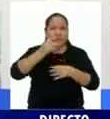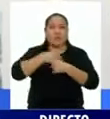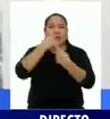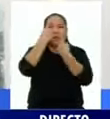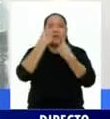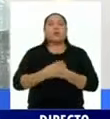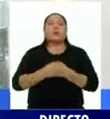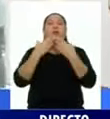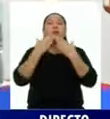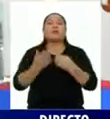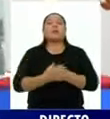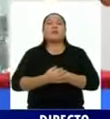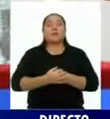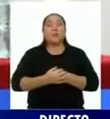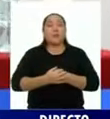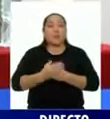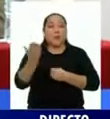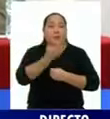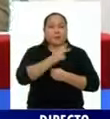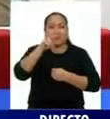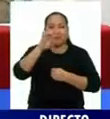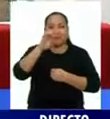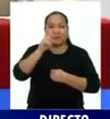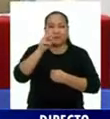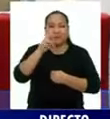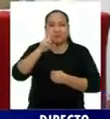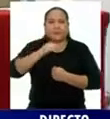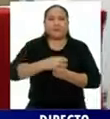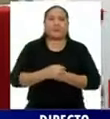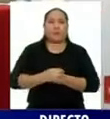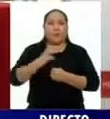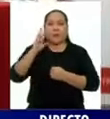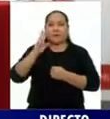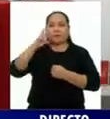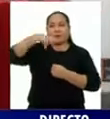Muchas gracias. Vamos entonces con Víctor Reyes, de RPP.